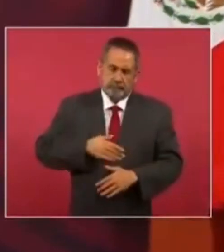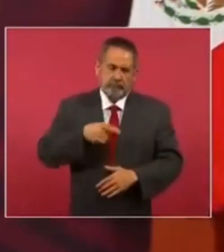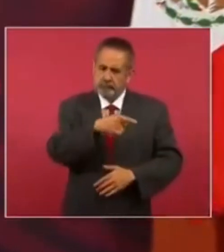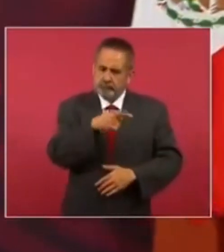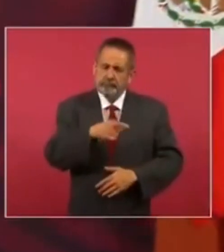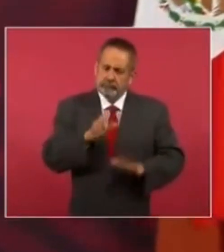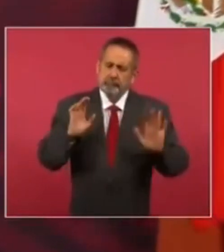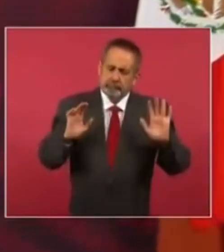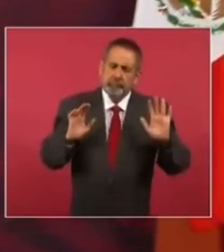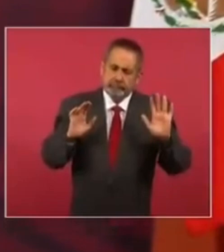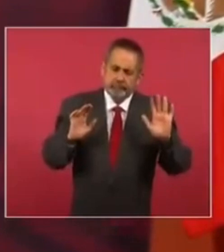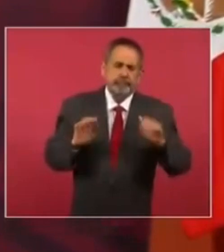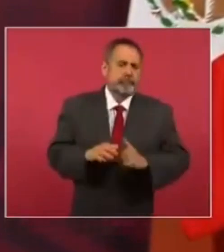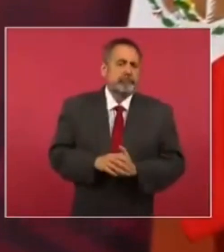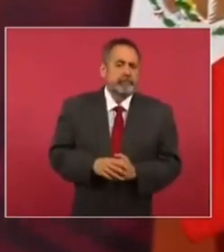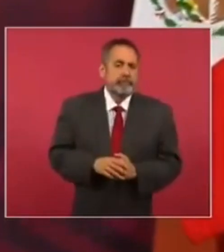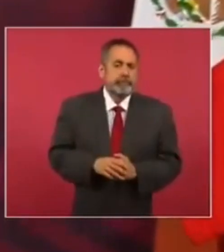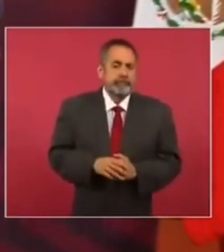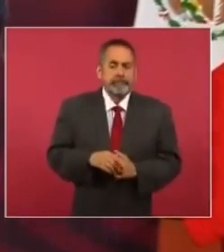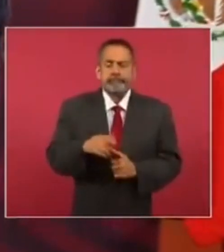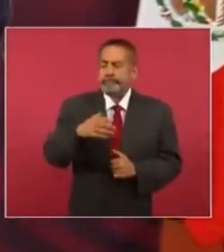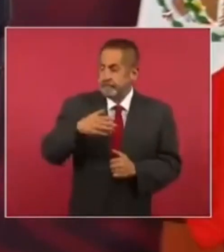Nosotros desde el principio